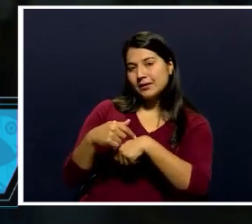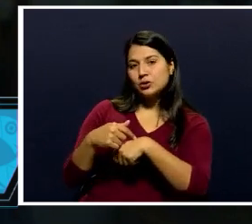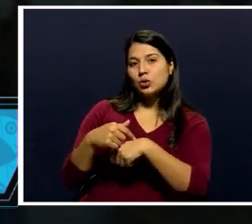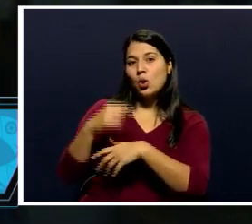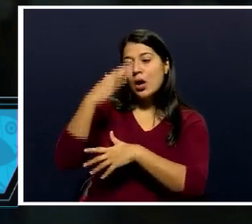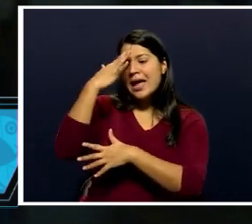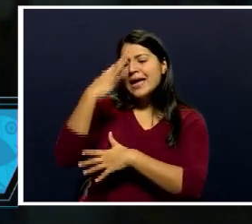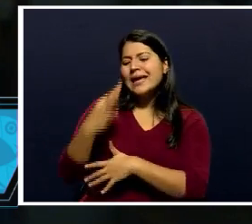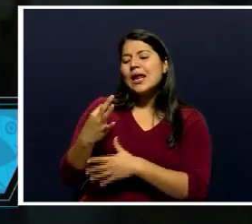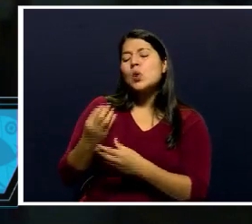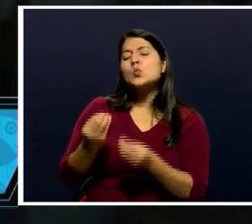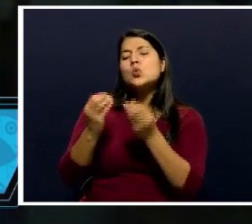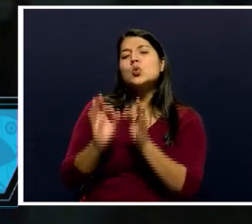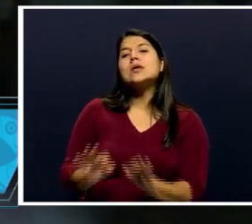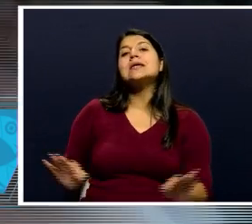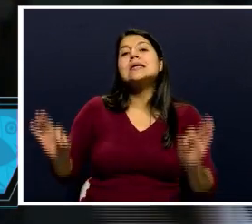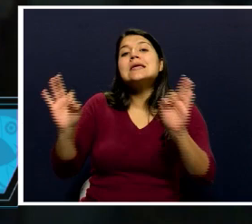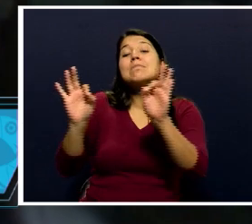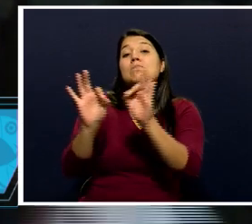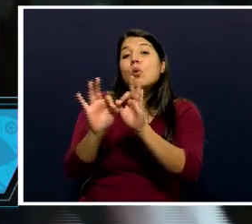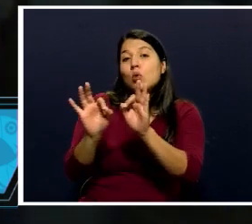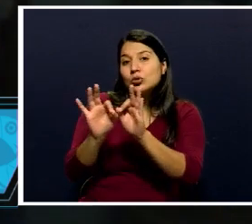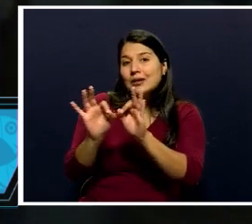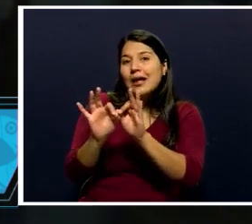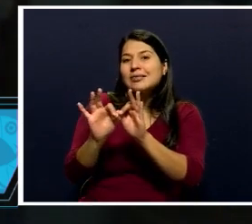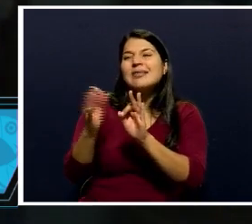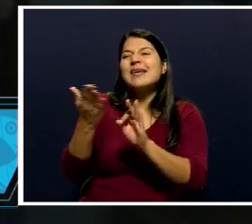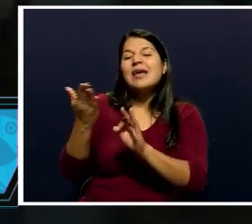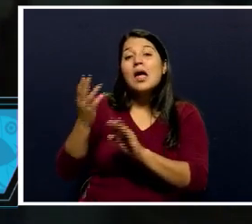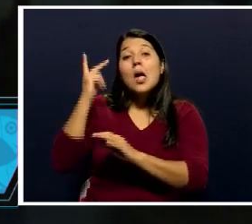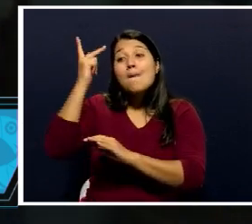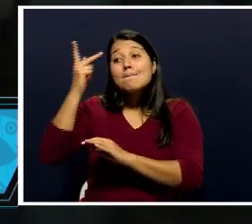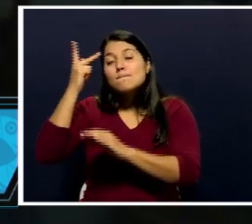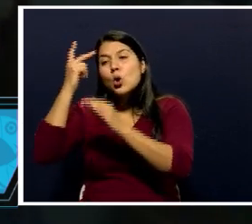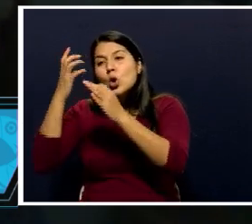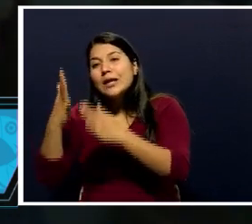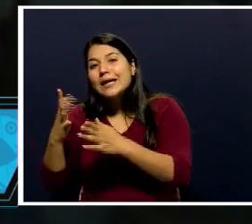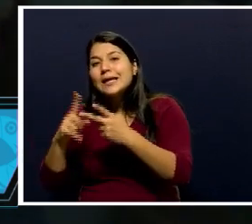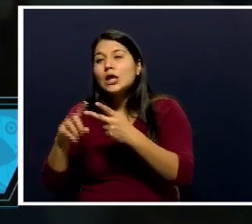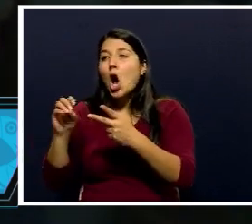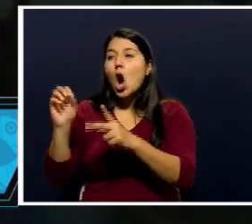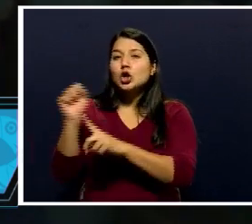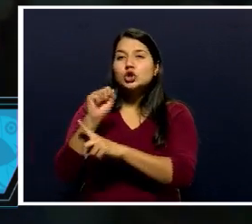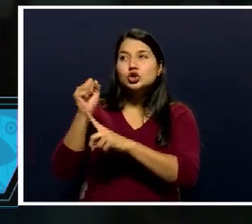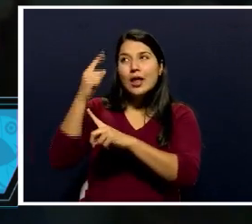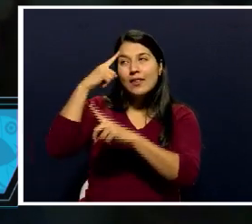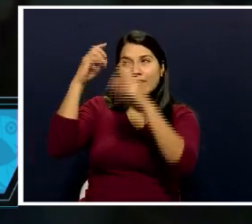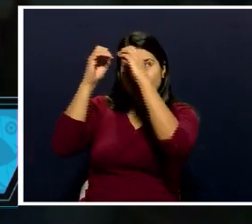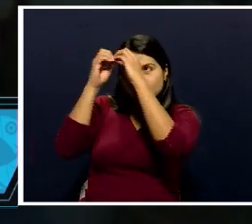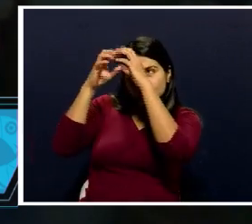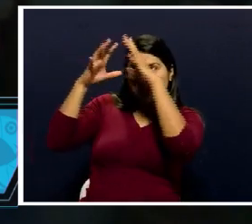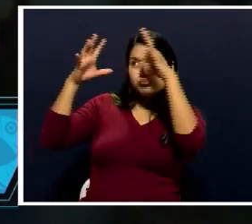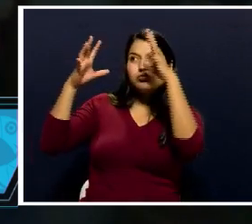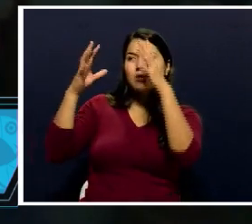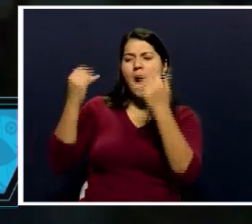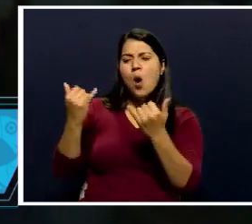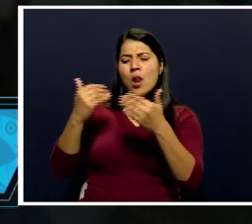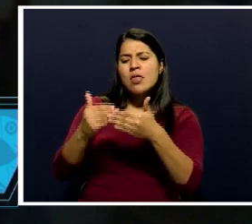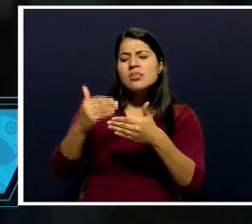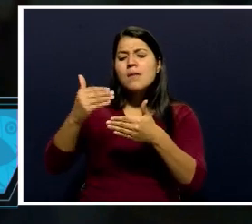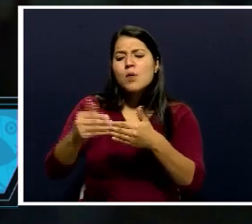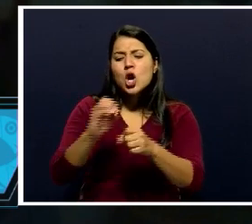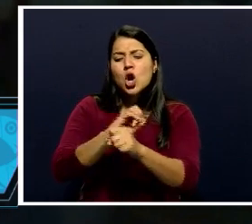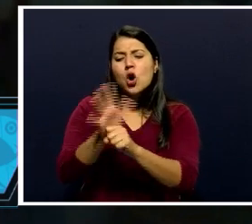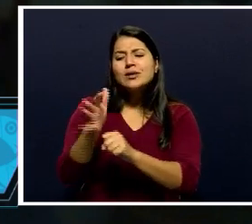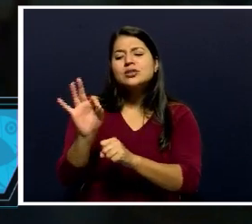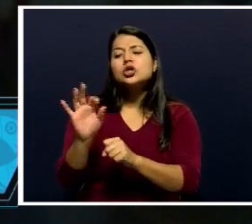que entrar a jugar en la imaginación de políticos, de la sociedad, de cómo queremos construir la sociedad post-COVID-19